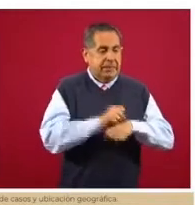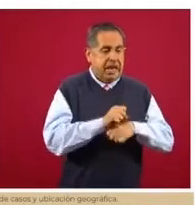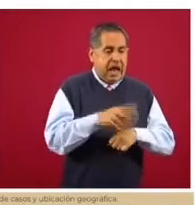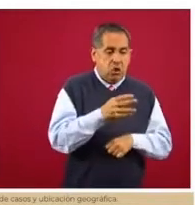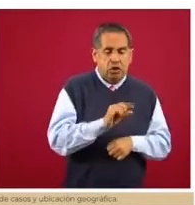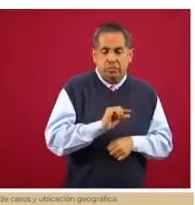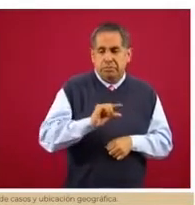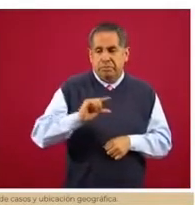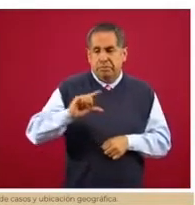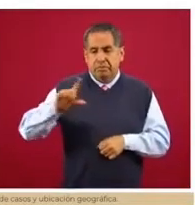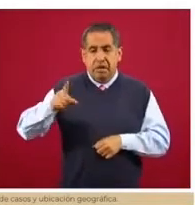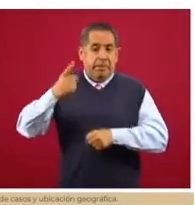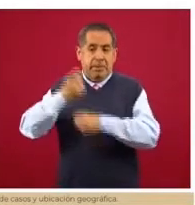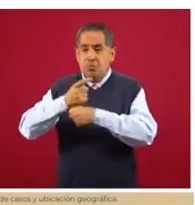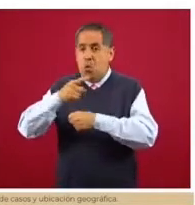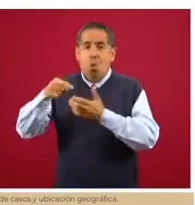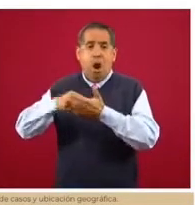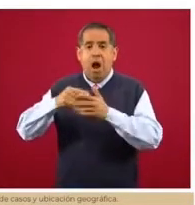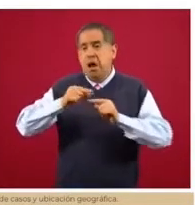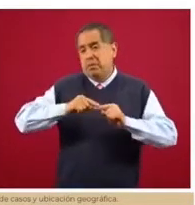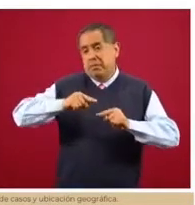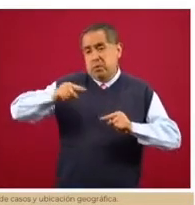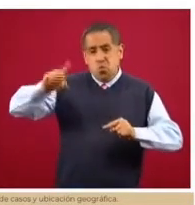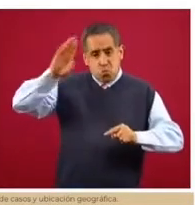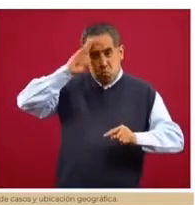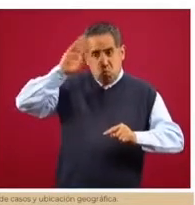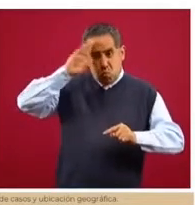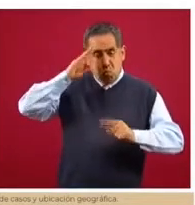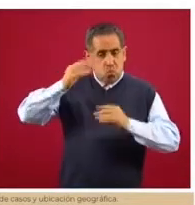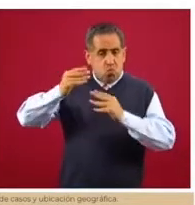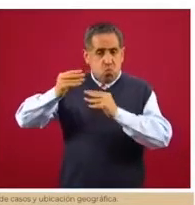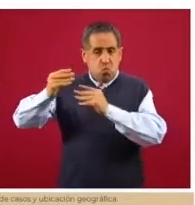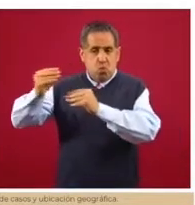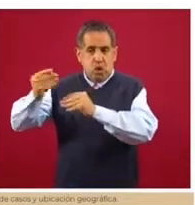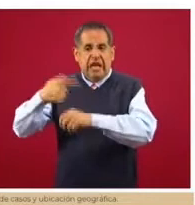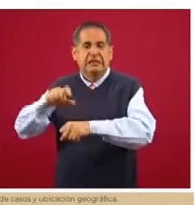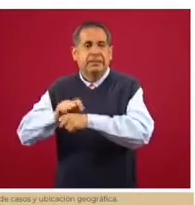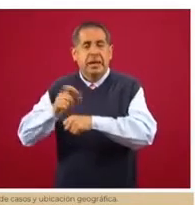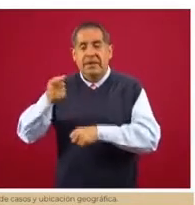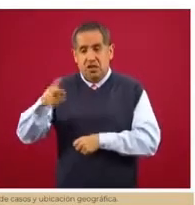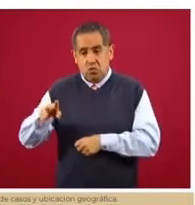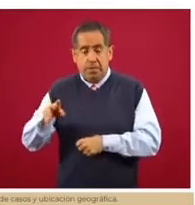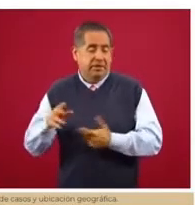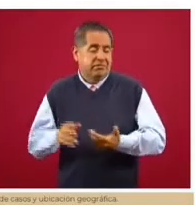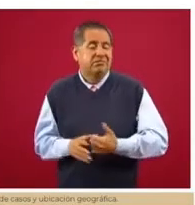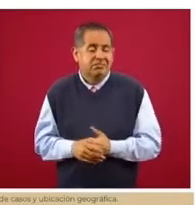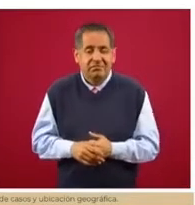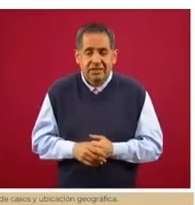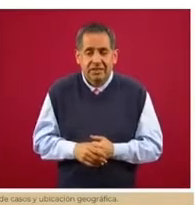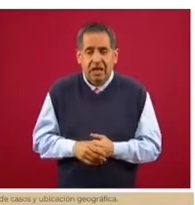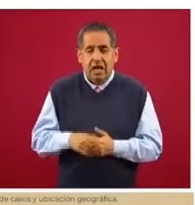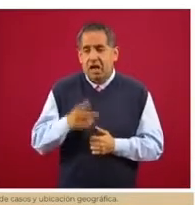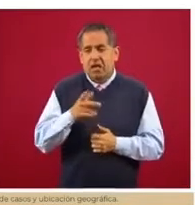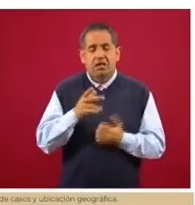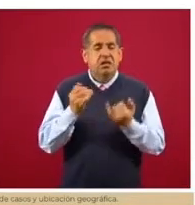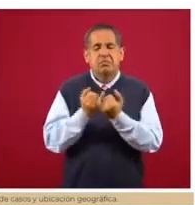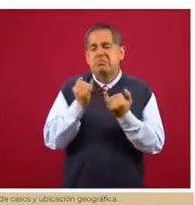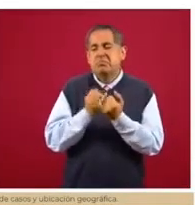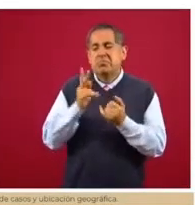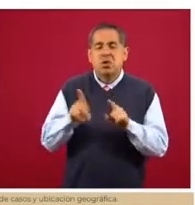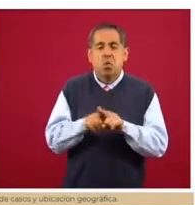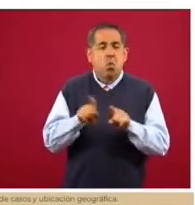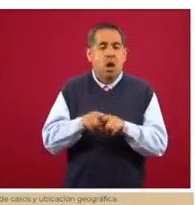hasta ocupar el primer lugar de tasa de incidencia en la semana 29. Prácticamente tuvo un comportamiento